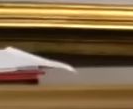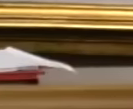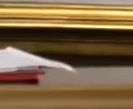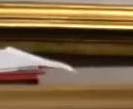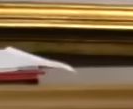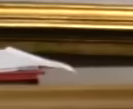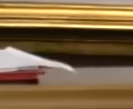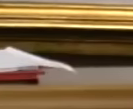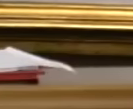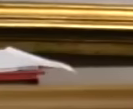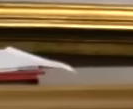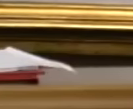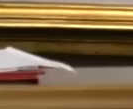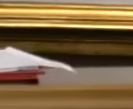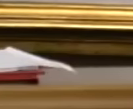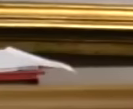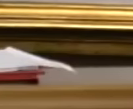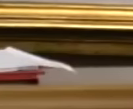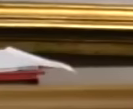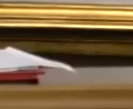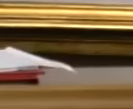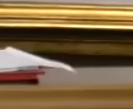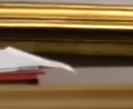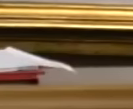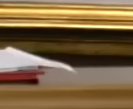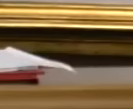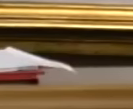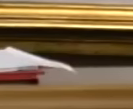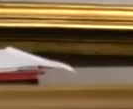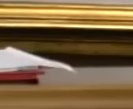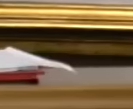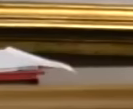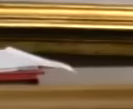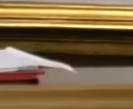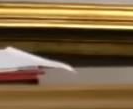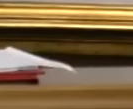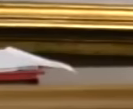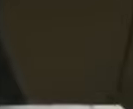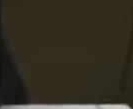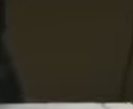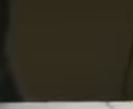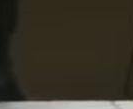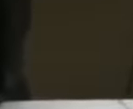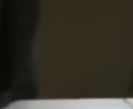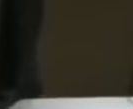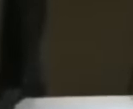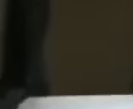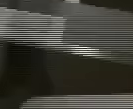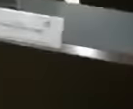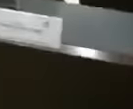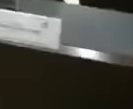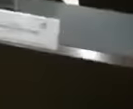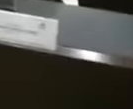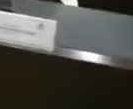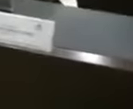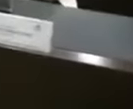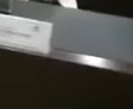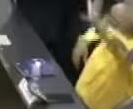modificación leída recientemente por la secretaria, sírvanse manifestarlo con la señal de costumbre.